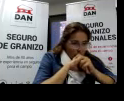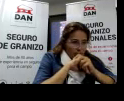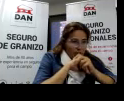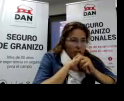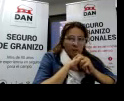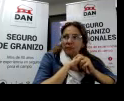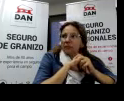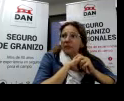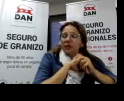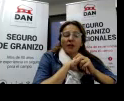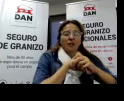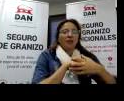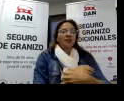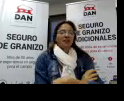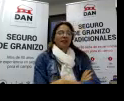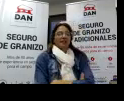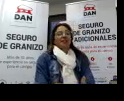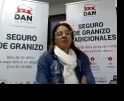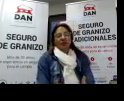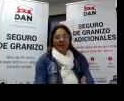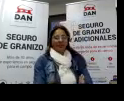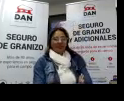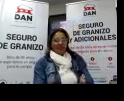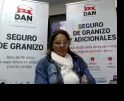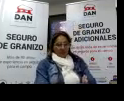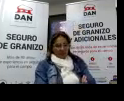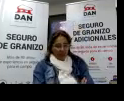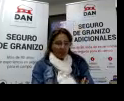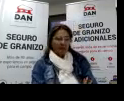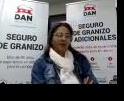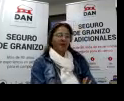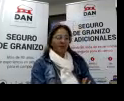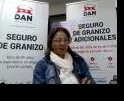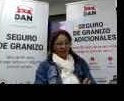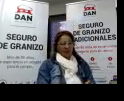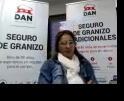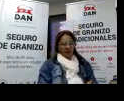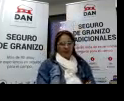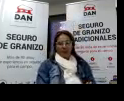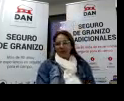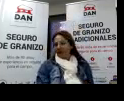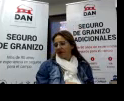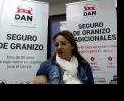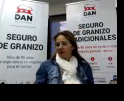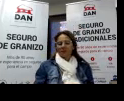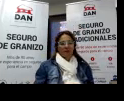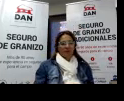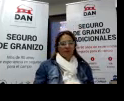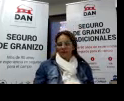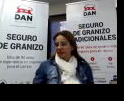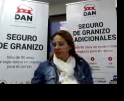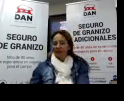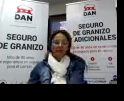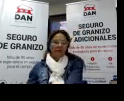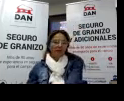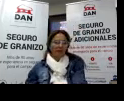de Buenos Aires junto con Uruguay y sur de Brasil. Así que tenemos por delante 15 días en donde se irían repartiendo un